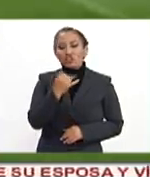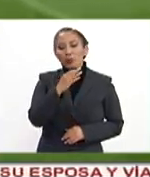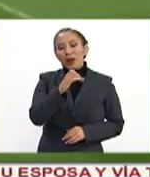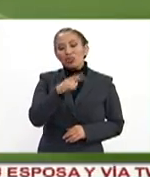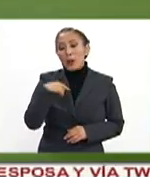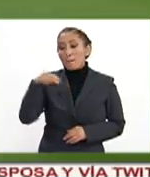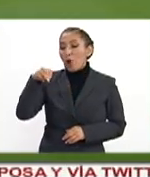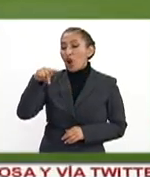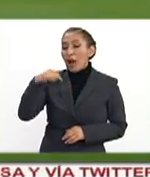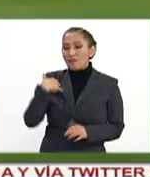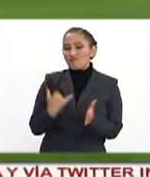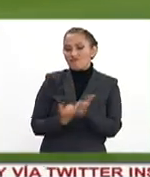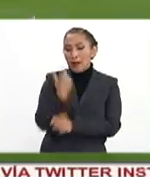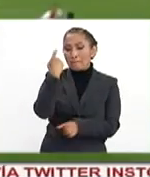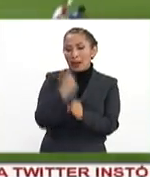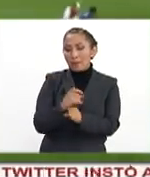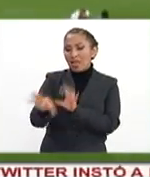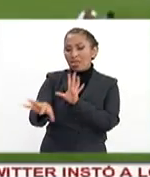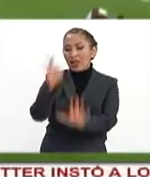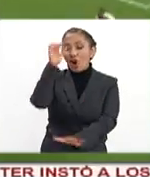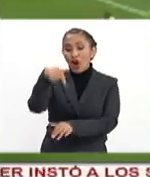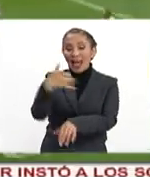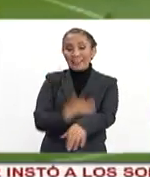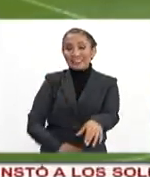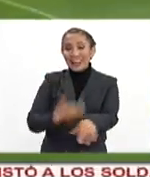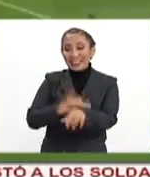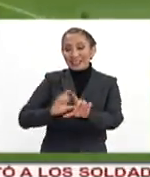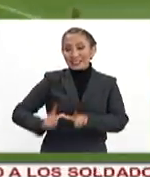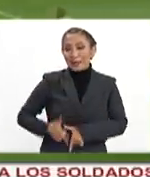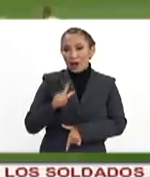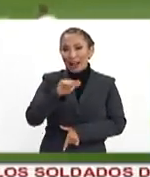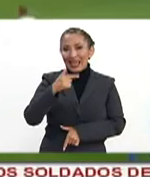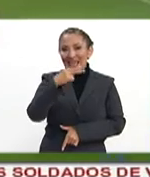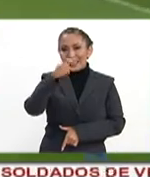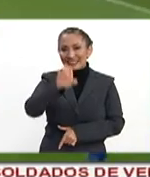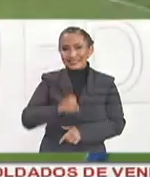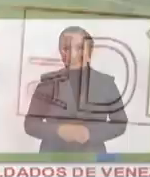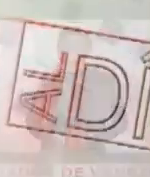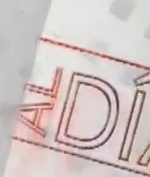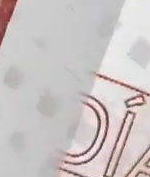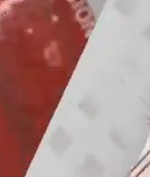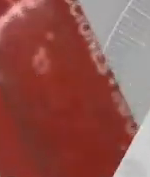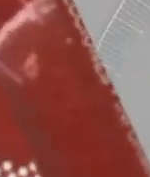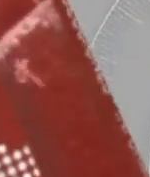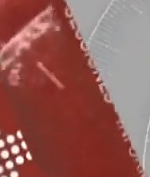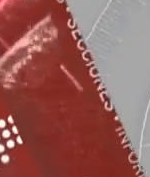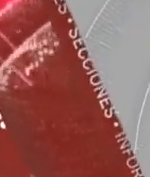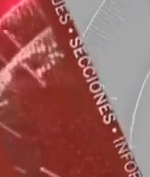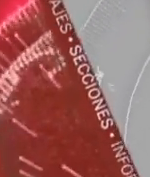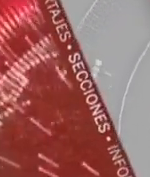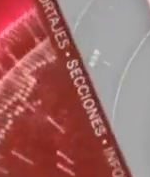Juventus y Mónaco definen al primer finalista esta tarde de la Champions League.